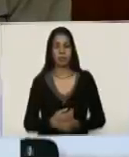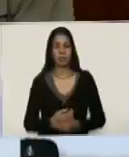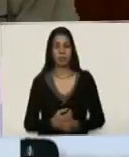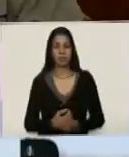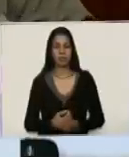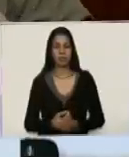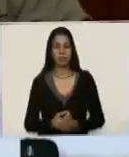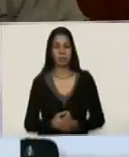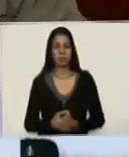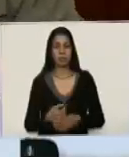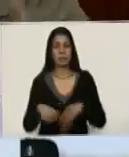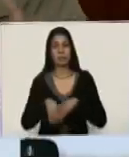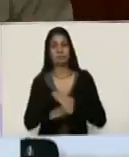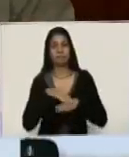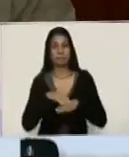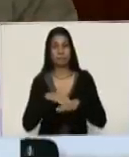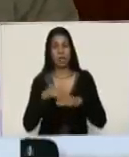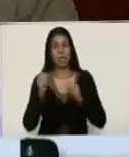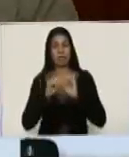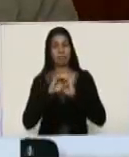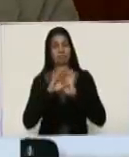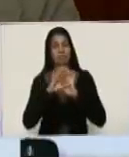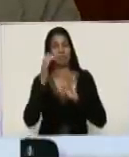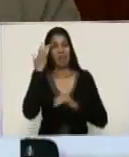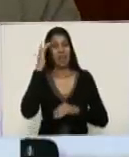pero creo que todo forma parte del gran plan, ¿no?